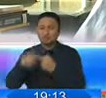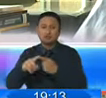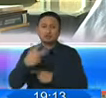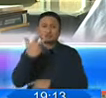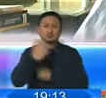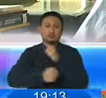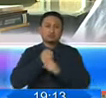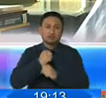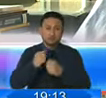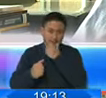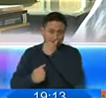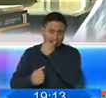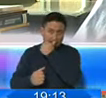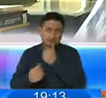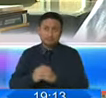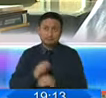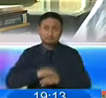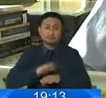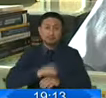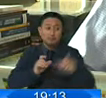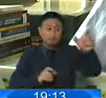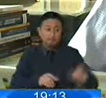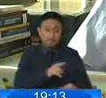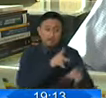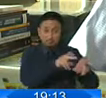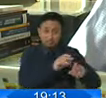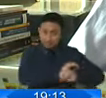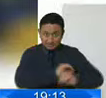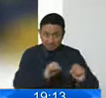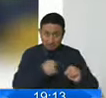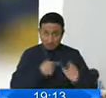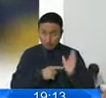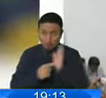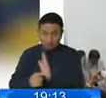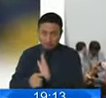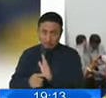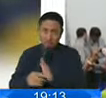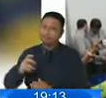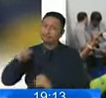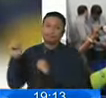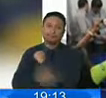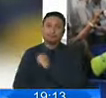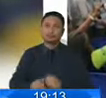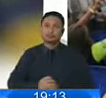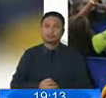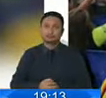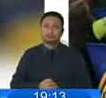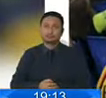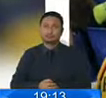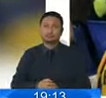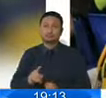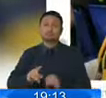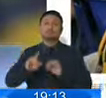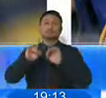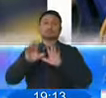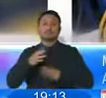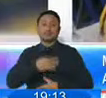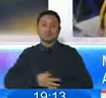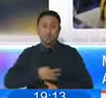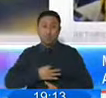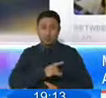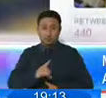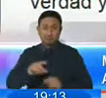publicaciones sin el consentimiento o autorización de la persona. Brera Rivadeneira, quien actualmente es la secretaria ejecutiva del movimiento Alianza